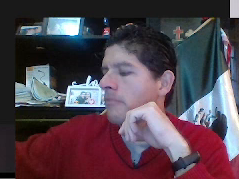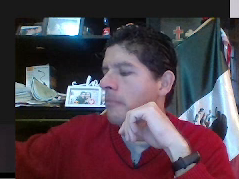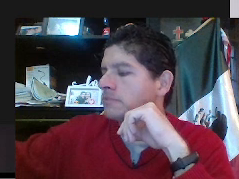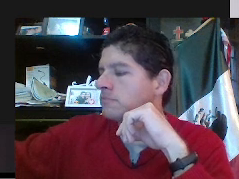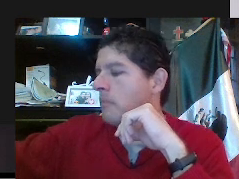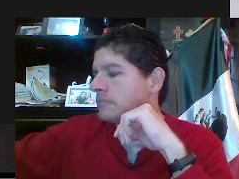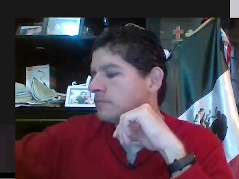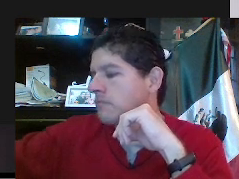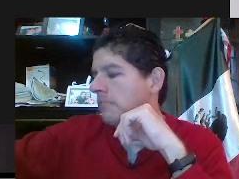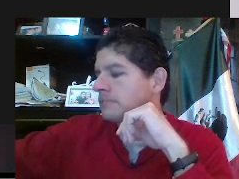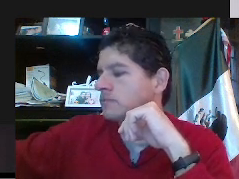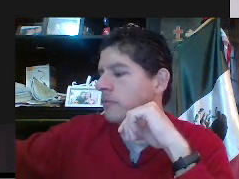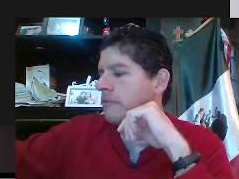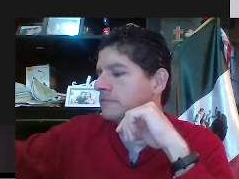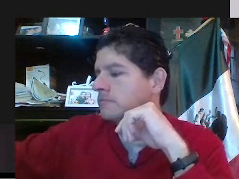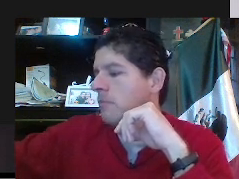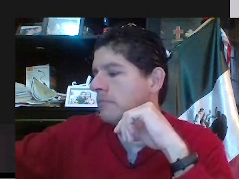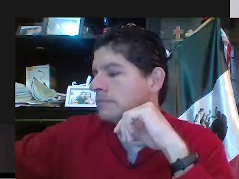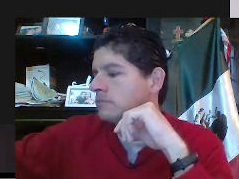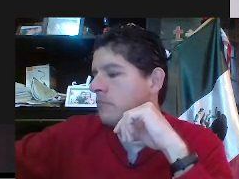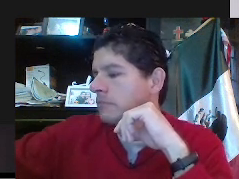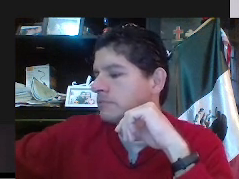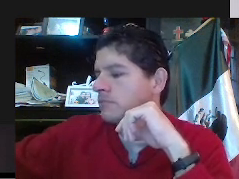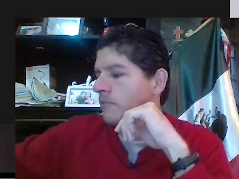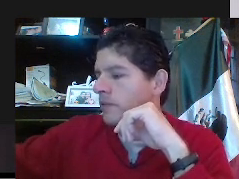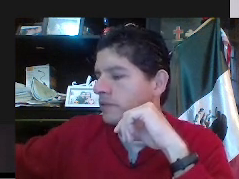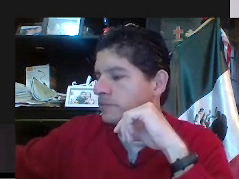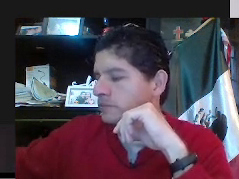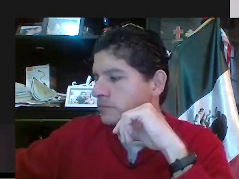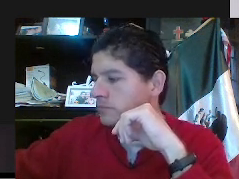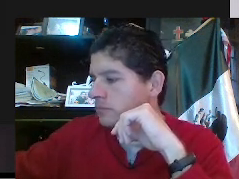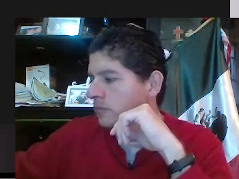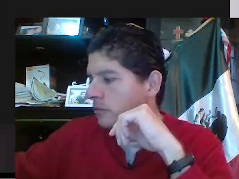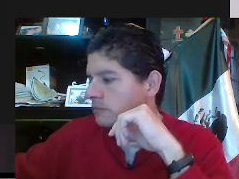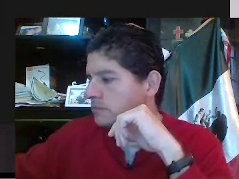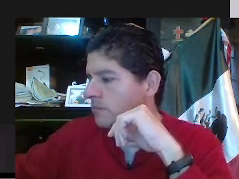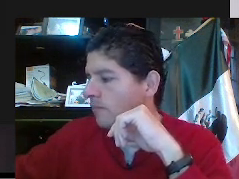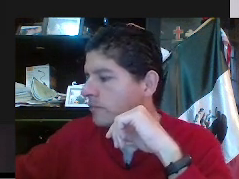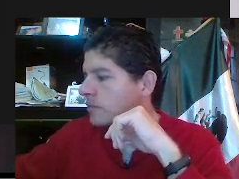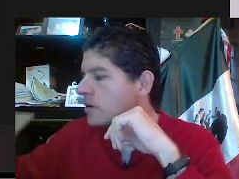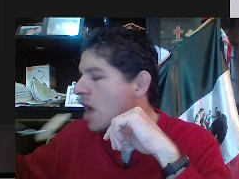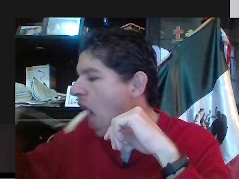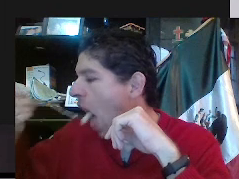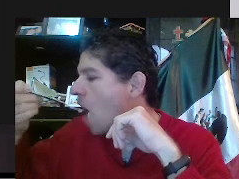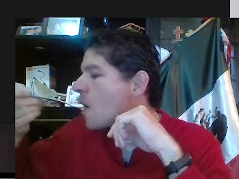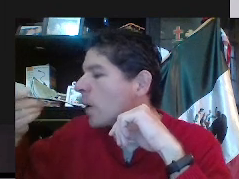se han financiado de la Banca de Desarrollo y la Banca Comercial de México,